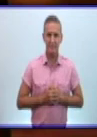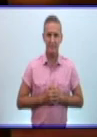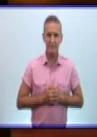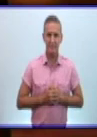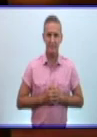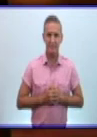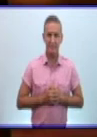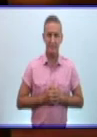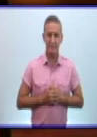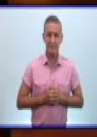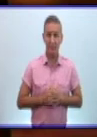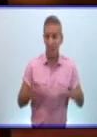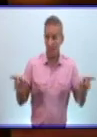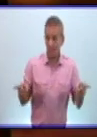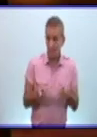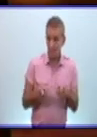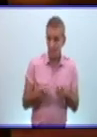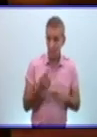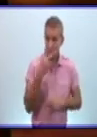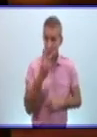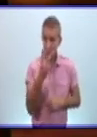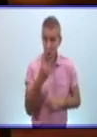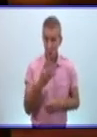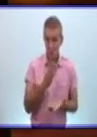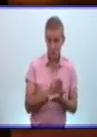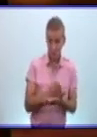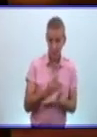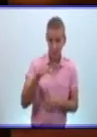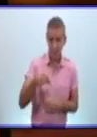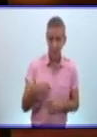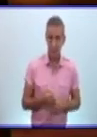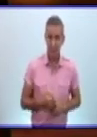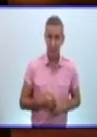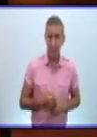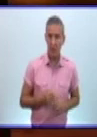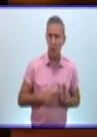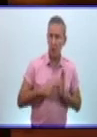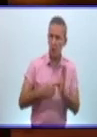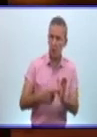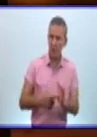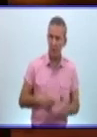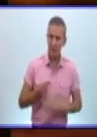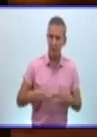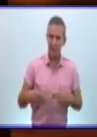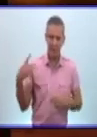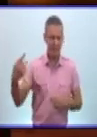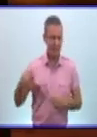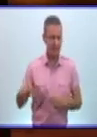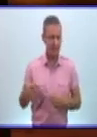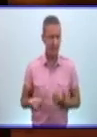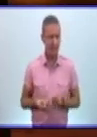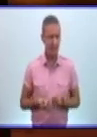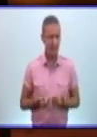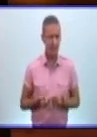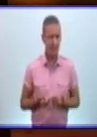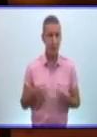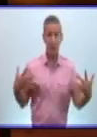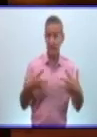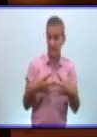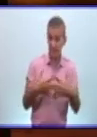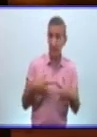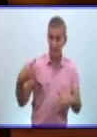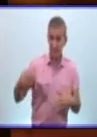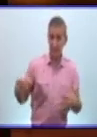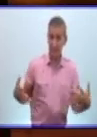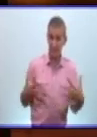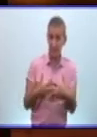Para resumir lo que hemos visto en la clase de hoy, quiero proponerles realizar un ejercicio que está muy relacionado con